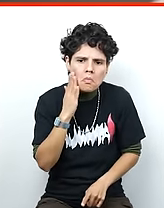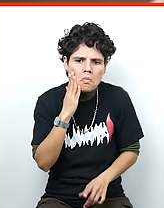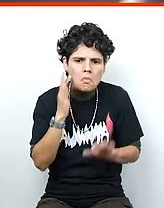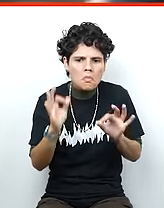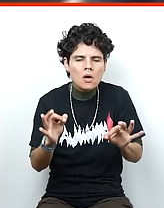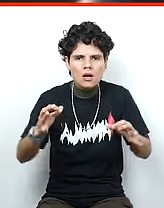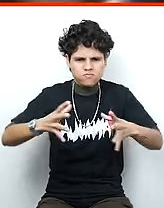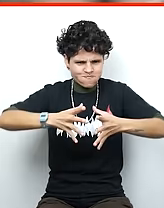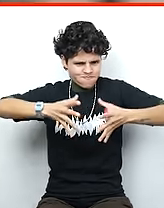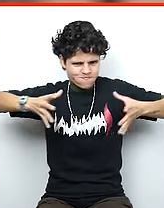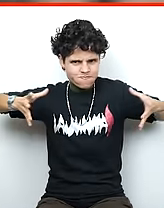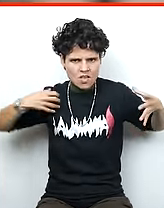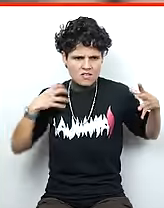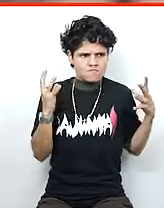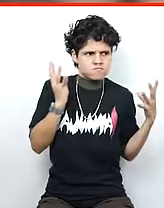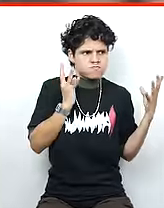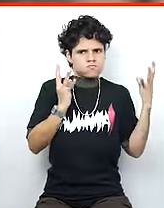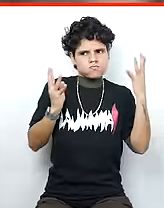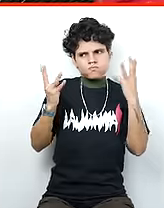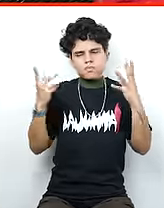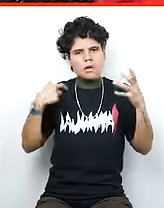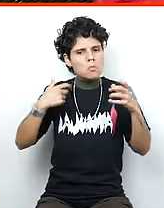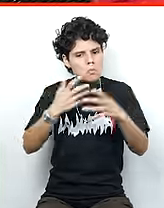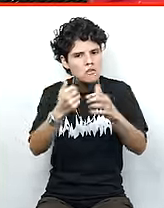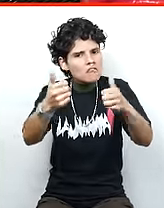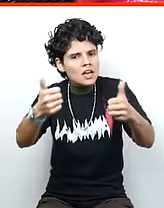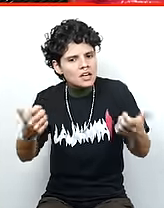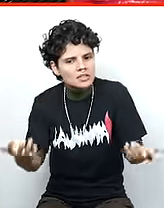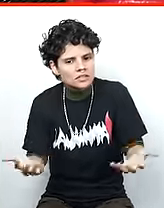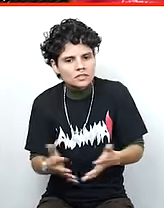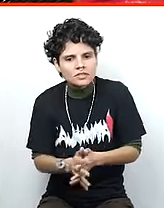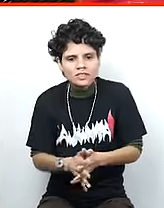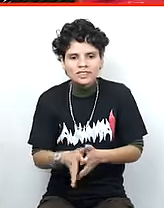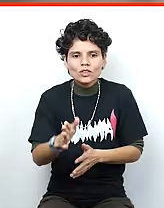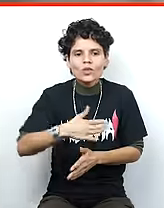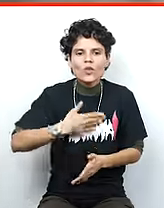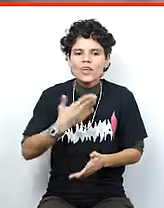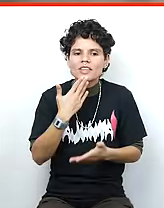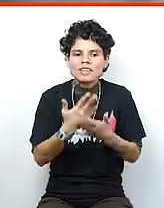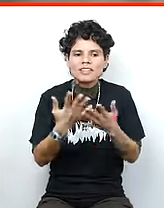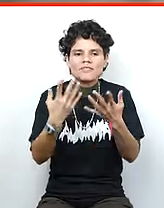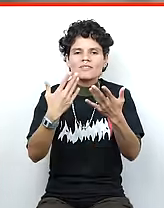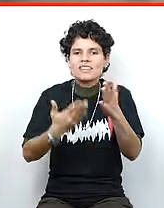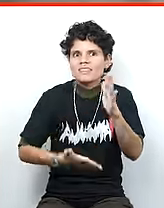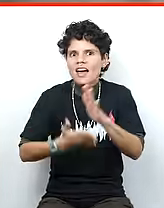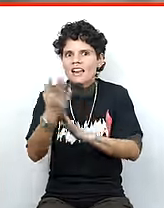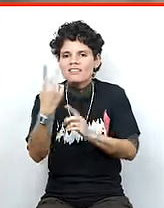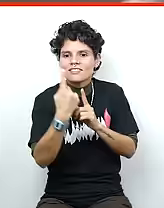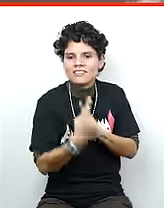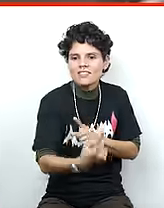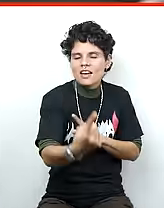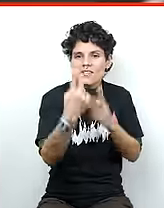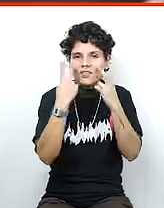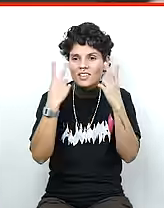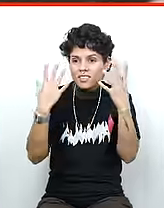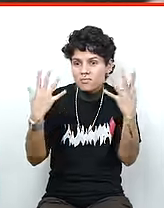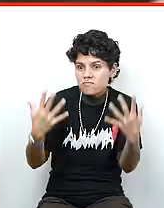gorro, nadie, eso que la multitud estaba brígida, pues, caché, igual. ¿Qué sentiste cuando saliste y viste toda la gente que estaba?